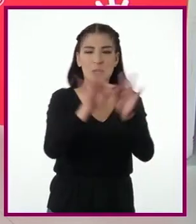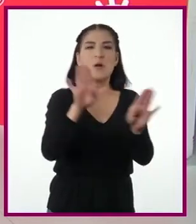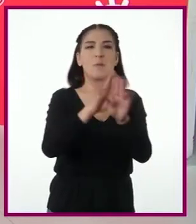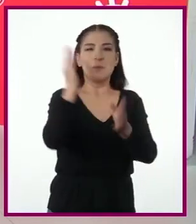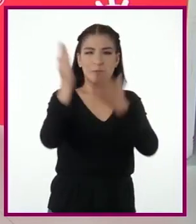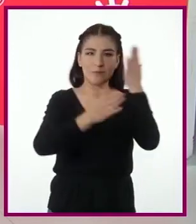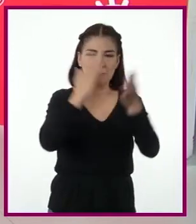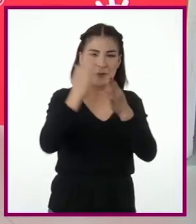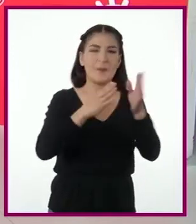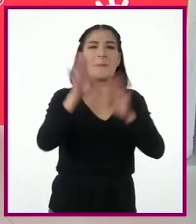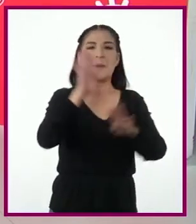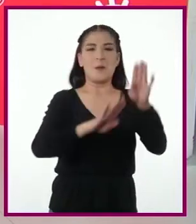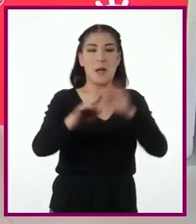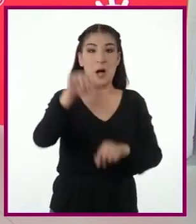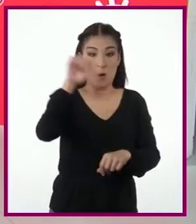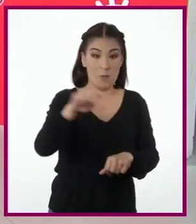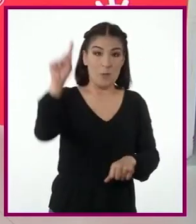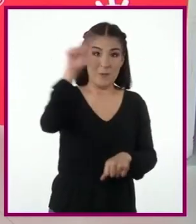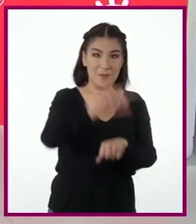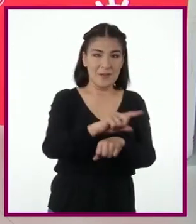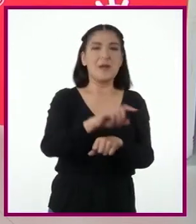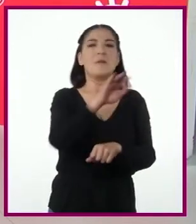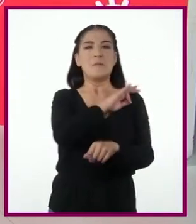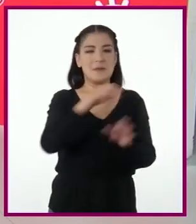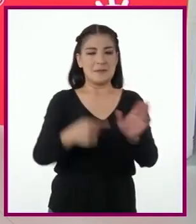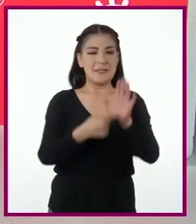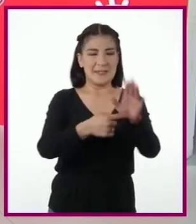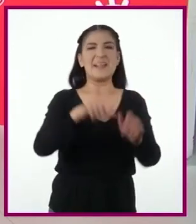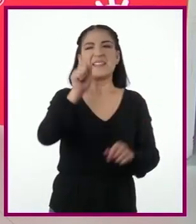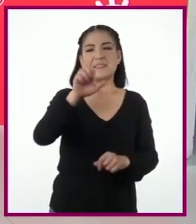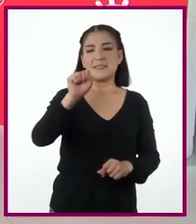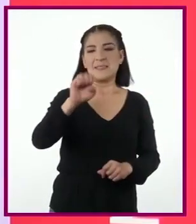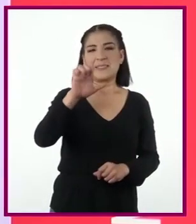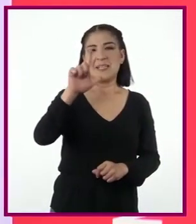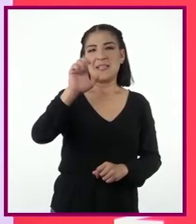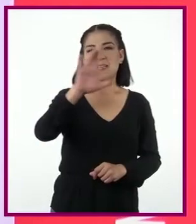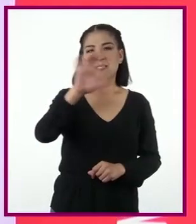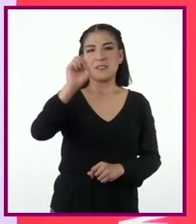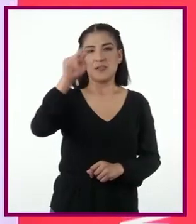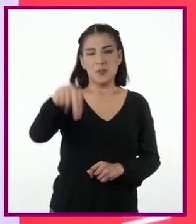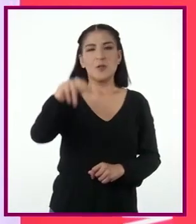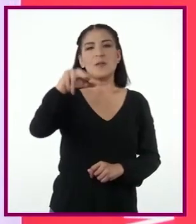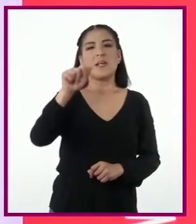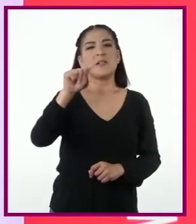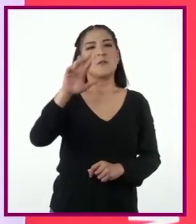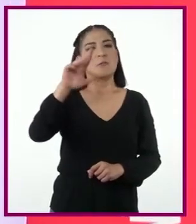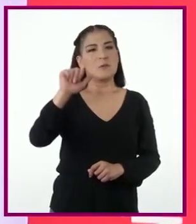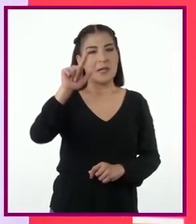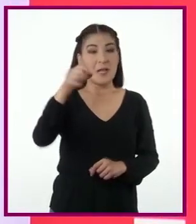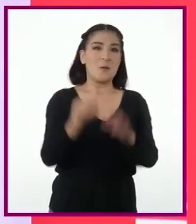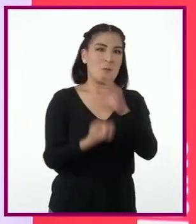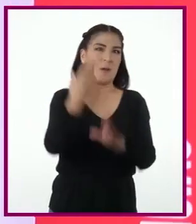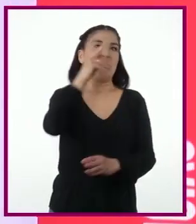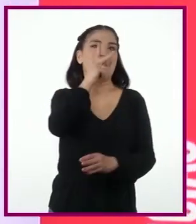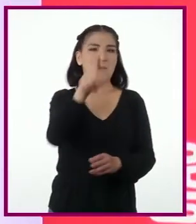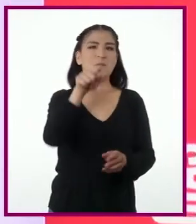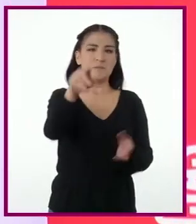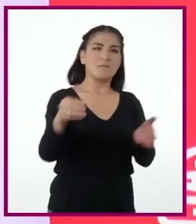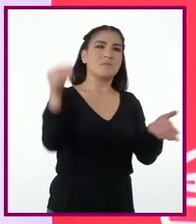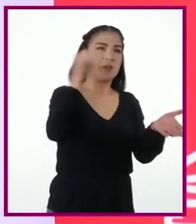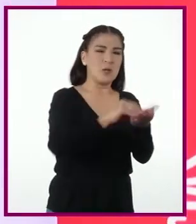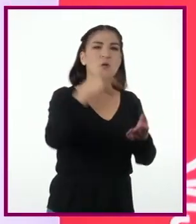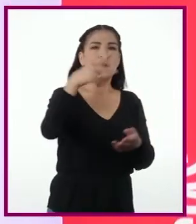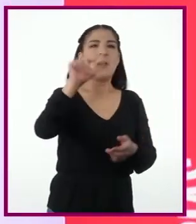biología. El día de hoy podemos resaltar selección natural. Te invito a que las definas en tu abecedario